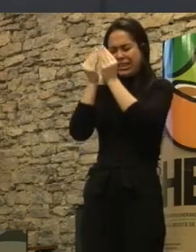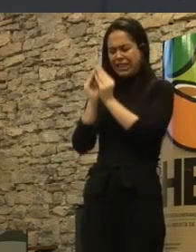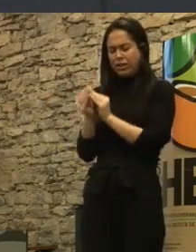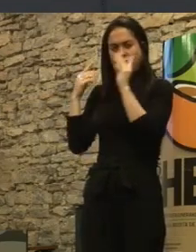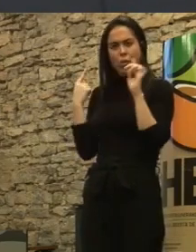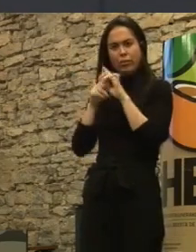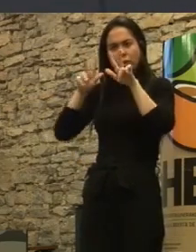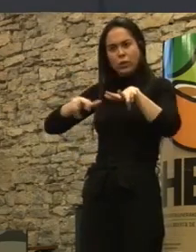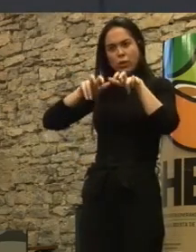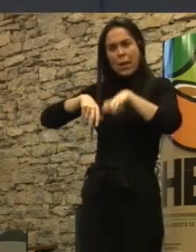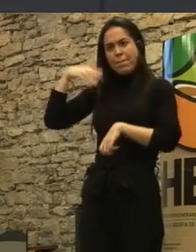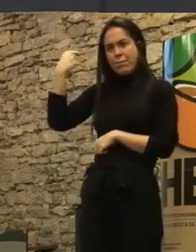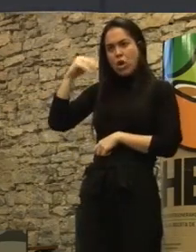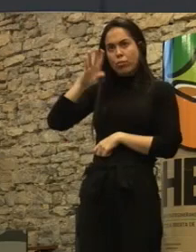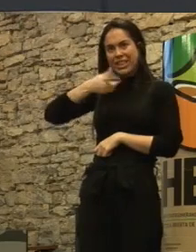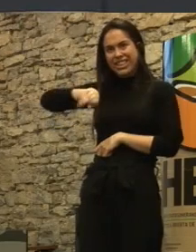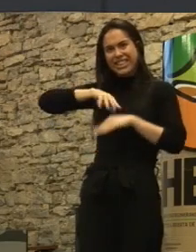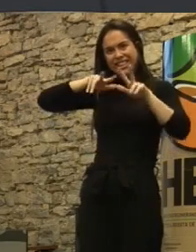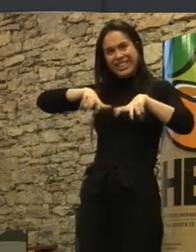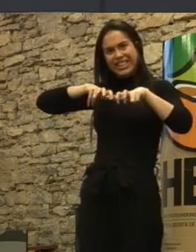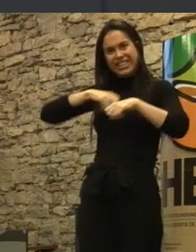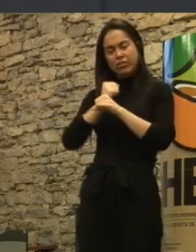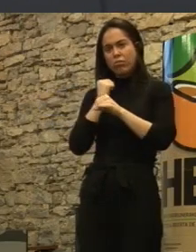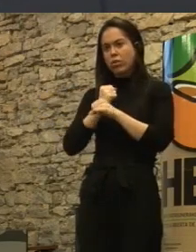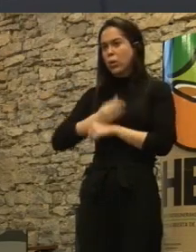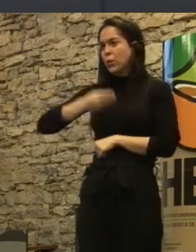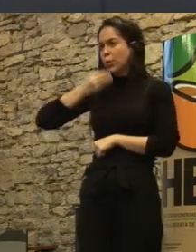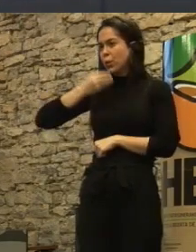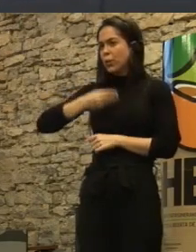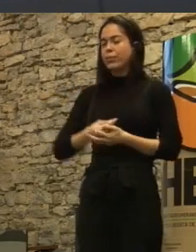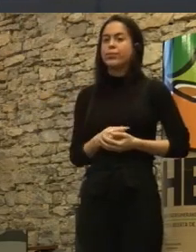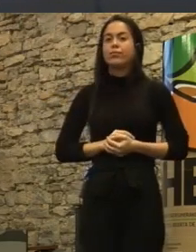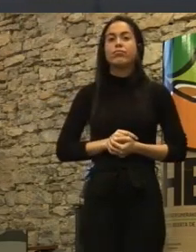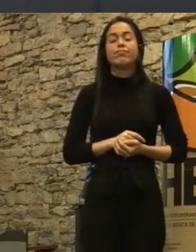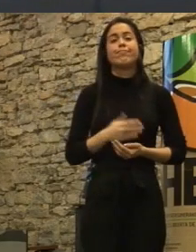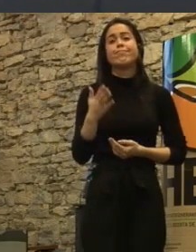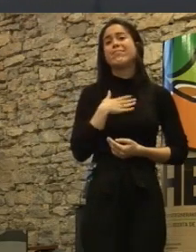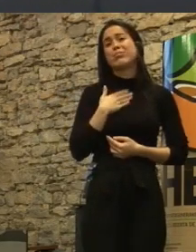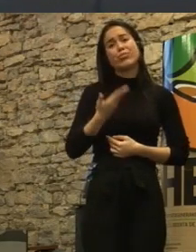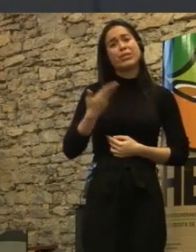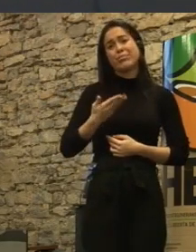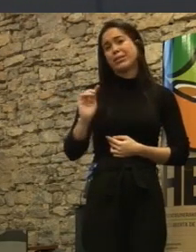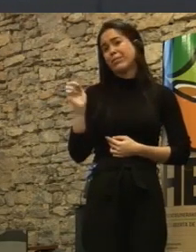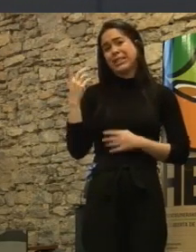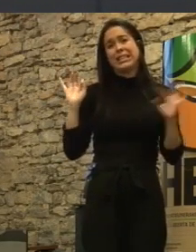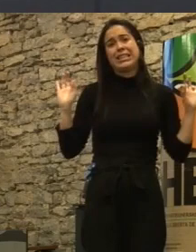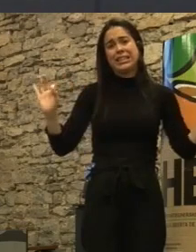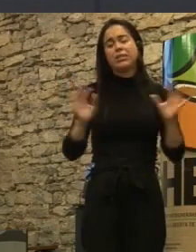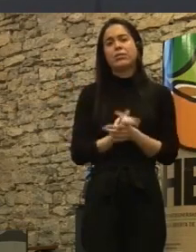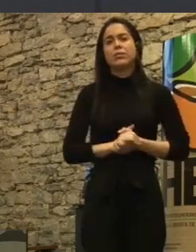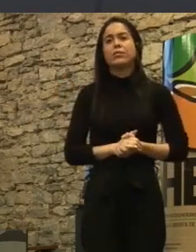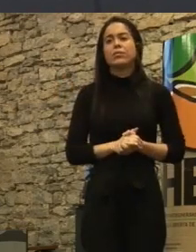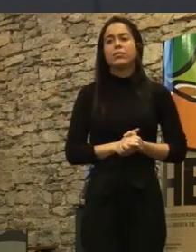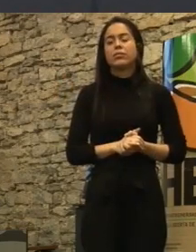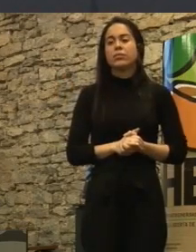cultivos y emprendedores jóvenes que han ido al campo a trabajar, brutal. Esto para mí son las principales. Luego ellos dicen que le